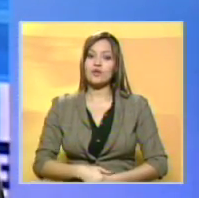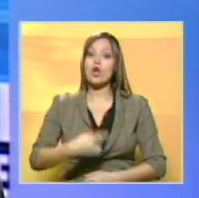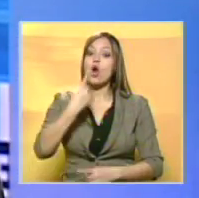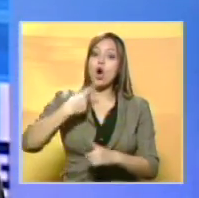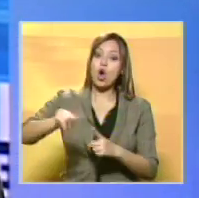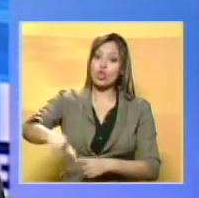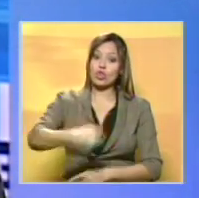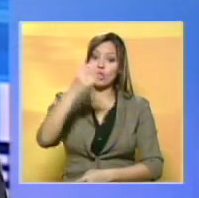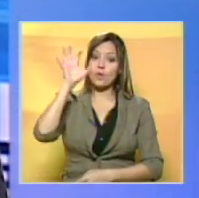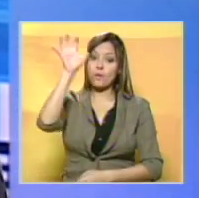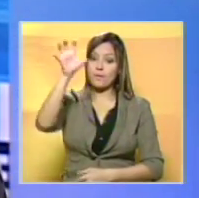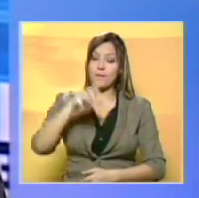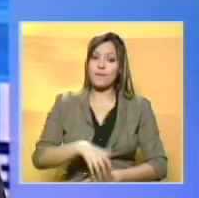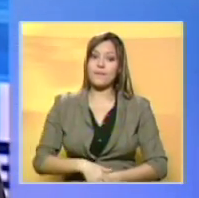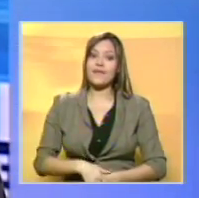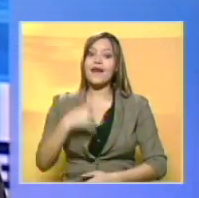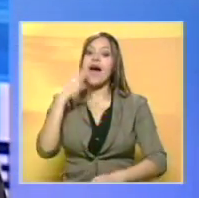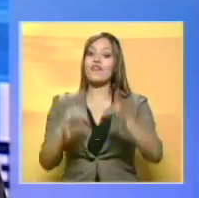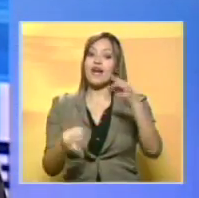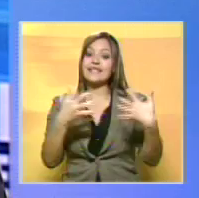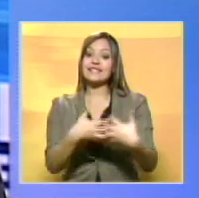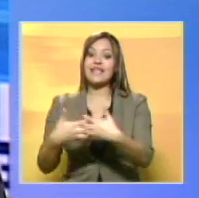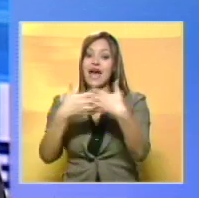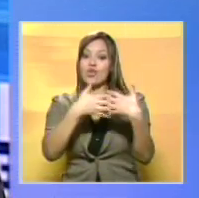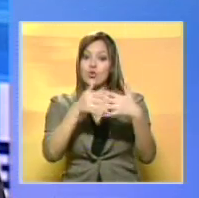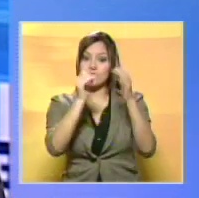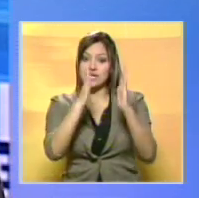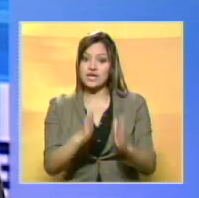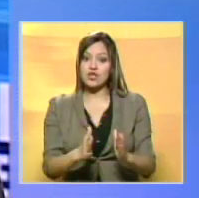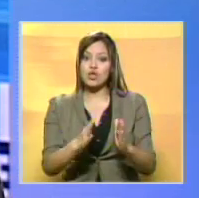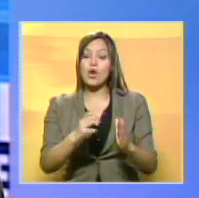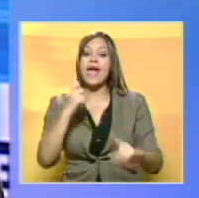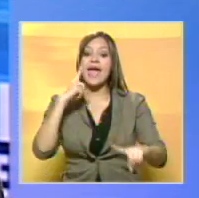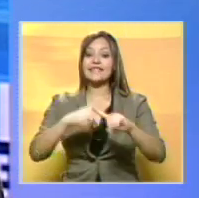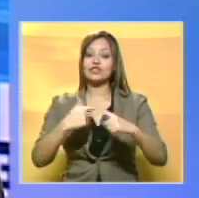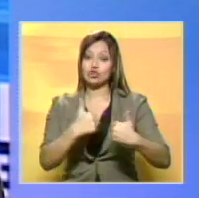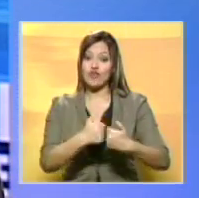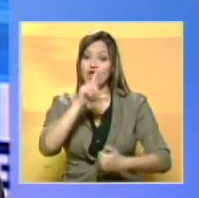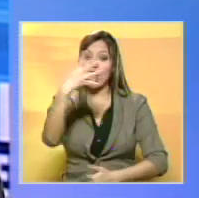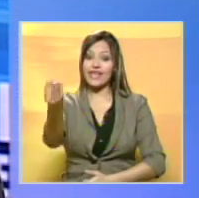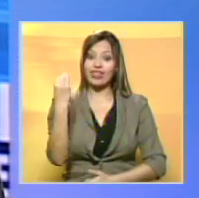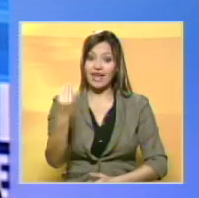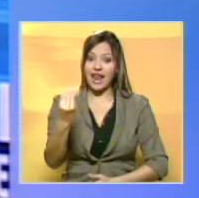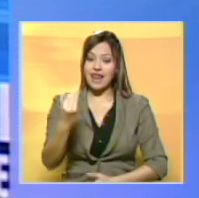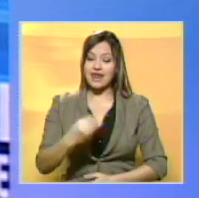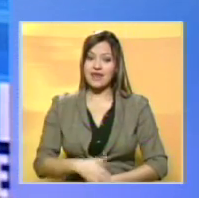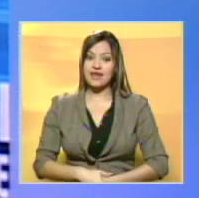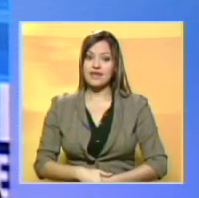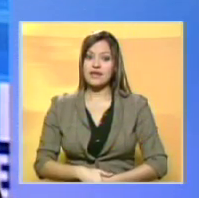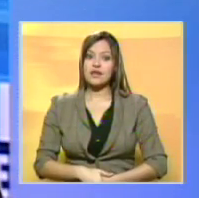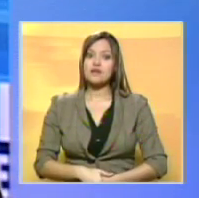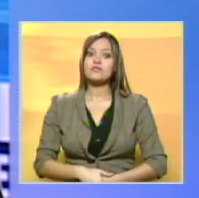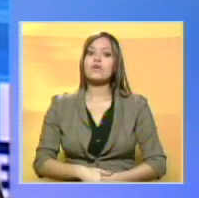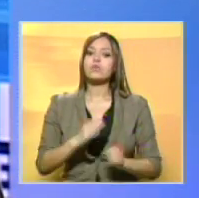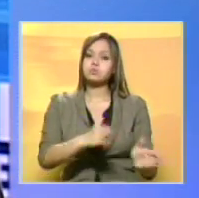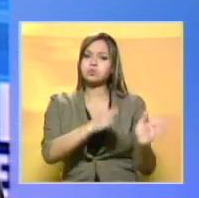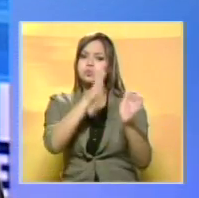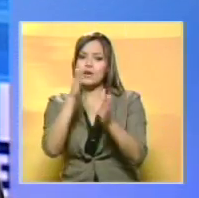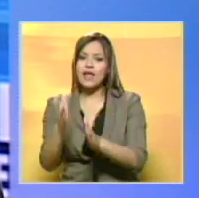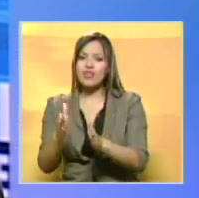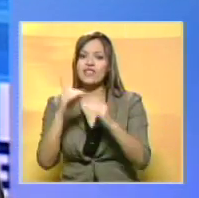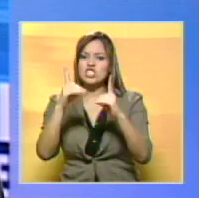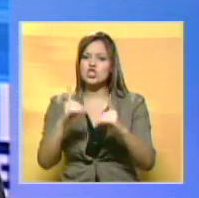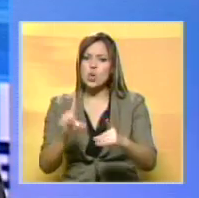nuestras fronteras, tenemos que los abogados de la estadounidense Amanda Knox y su exnovio italiano Raffaele Sollecito apelarán la decisión de la